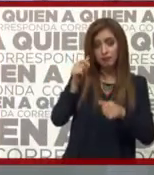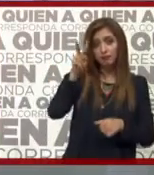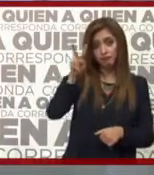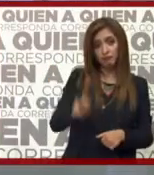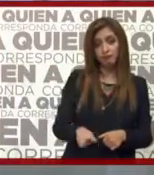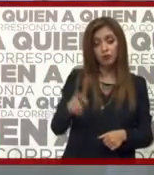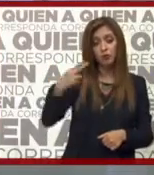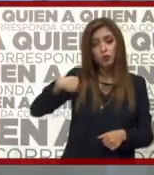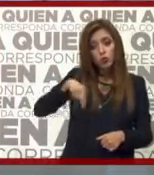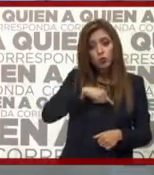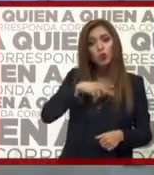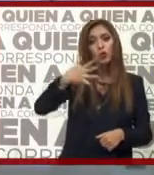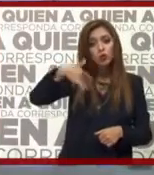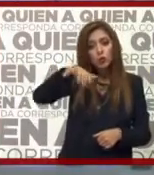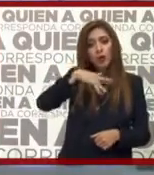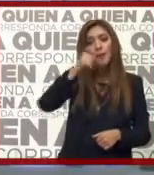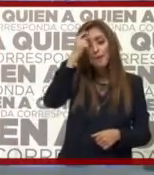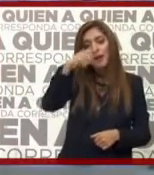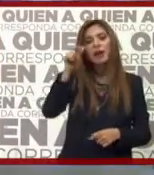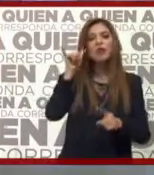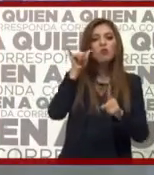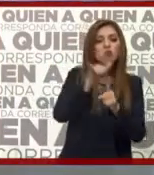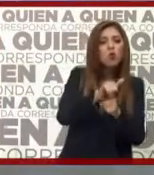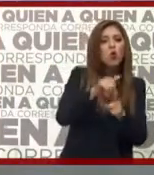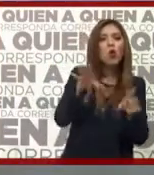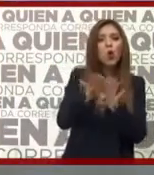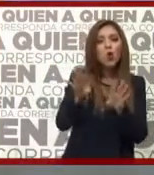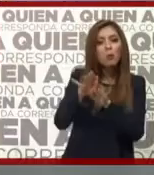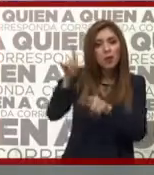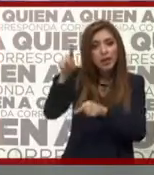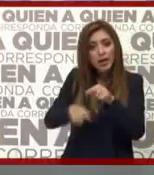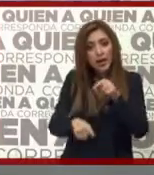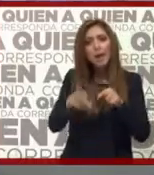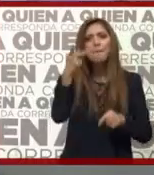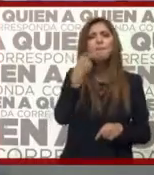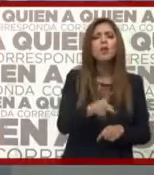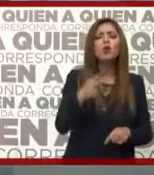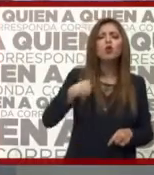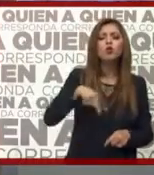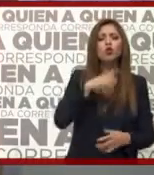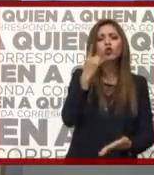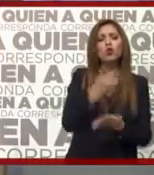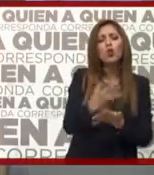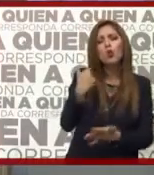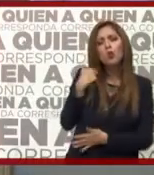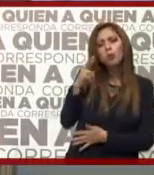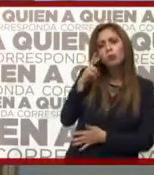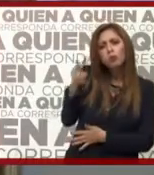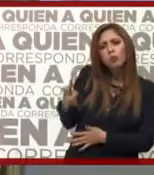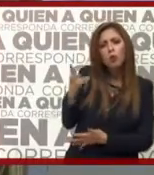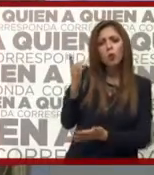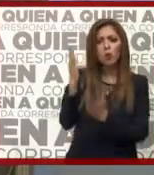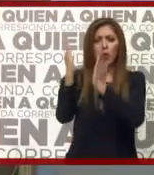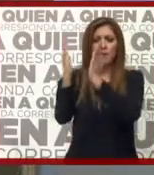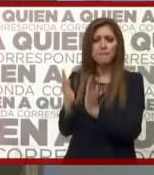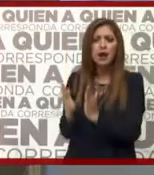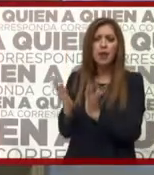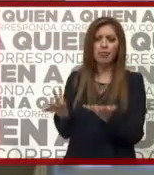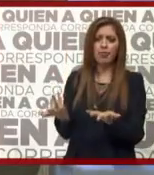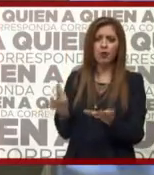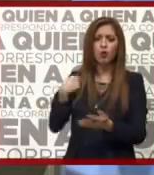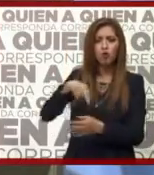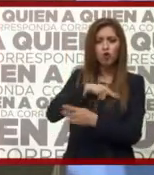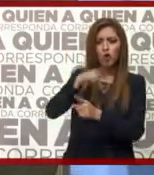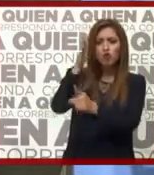buscamos soluciones para el bullying cómo arrancarla de raíz pero como sí sólo estamos viendo uno de los polos nos enfocamos